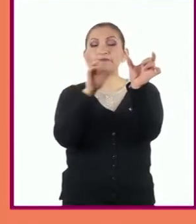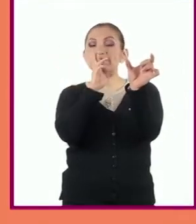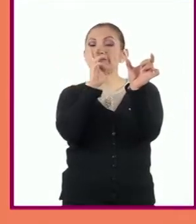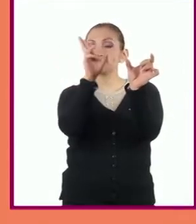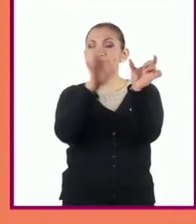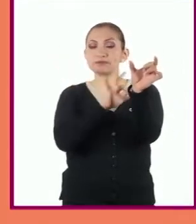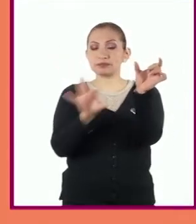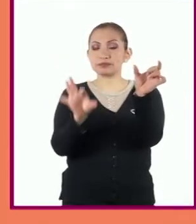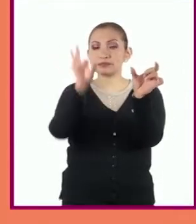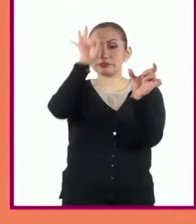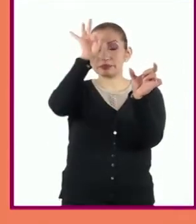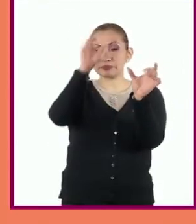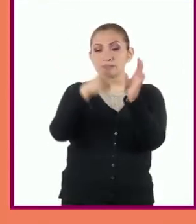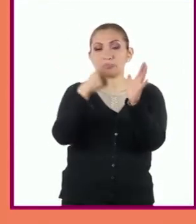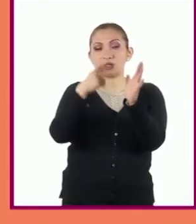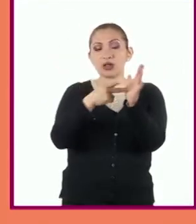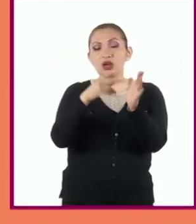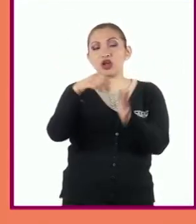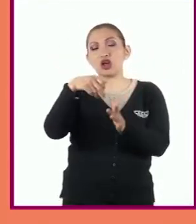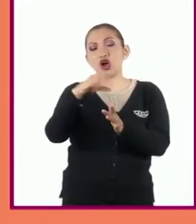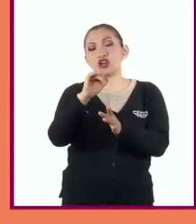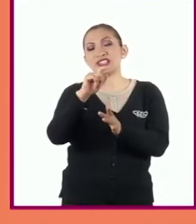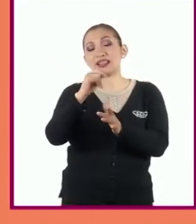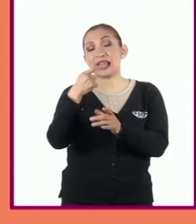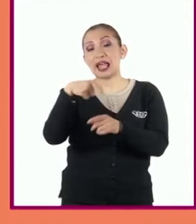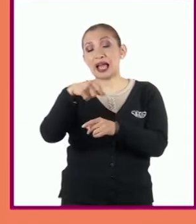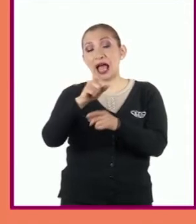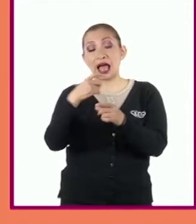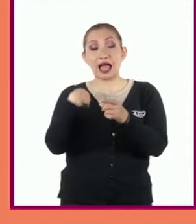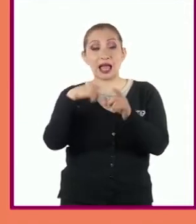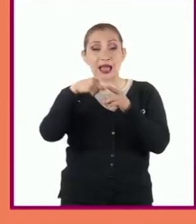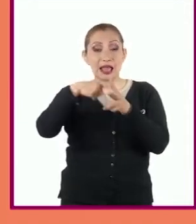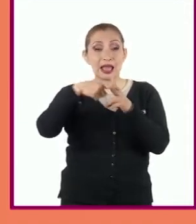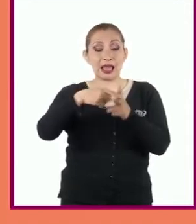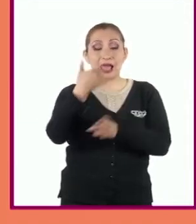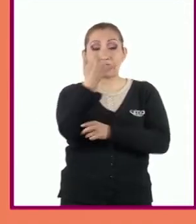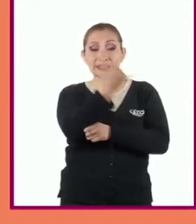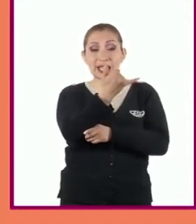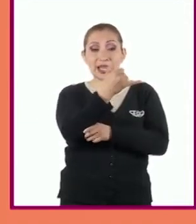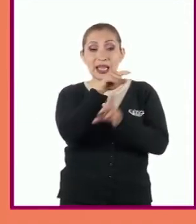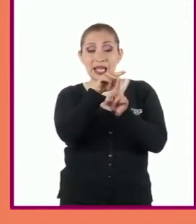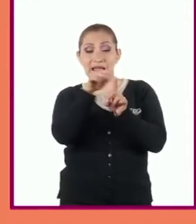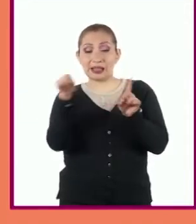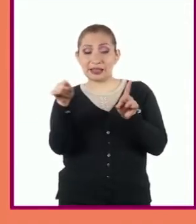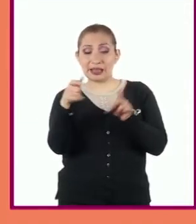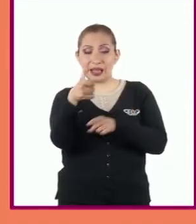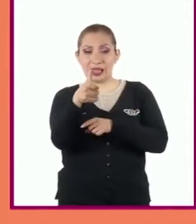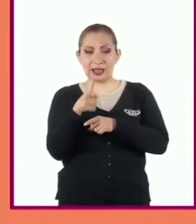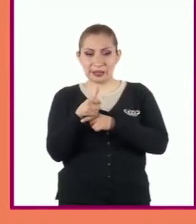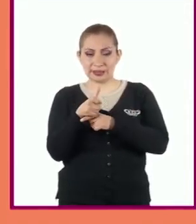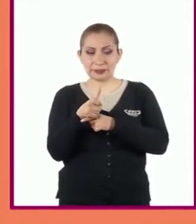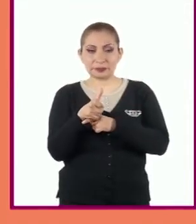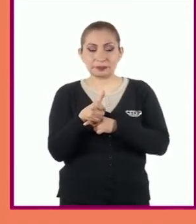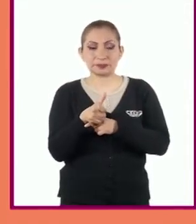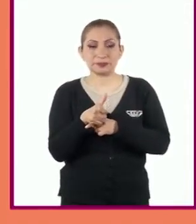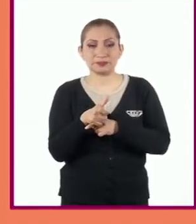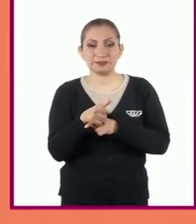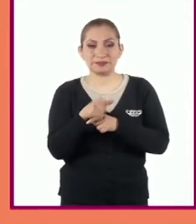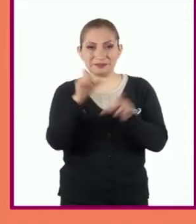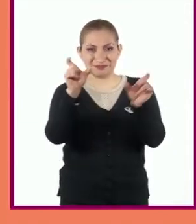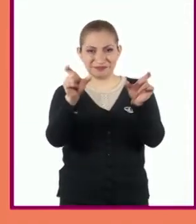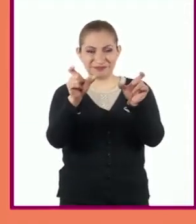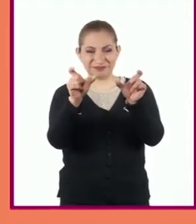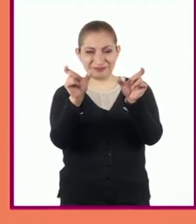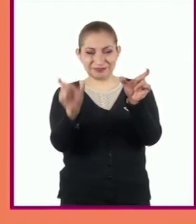obtendremos el valor de la constante K dividiendo Y entre X. La expresión